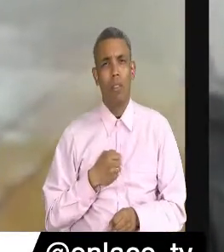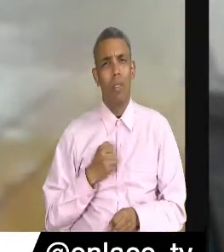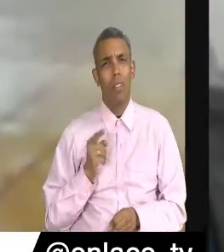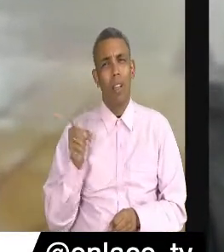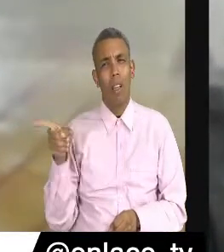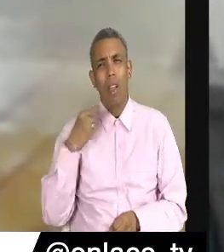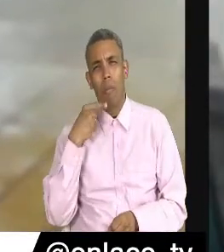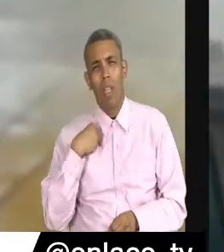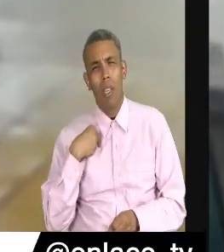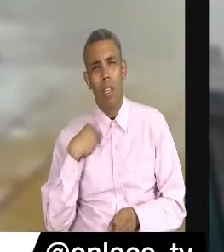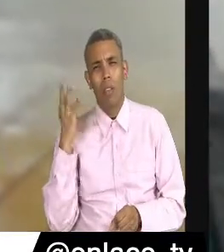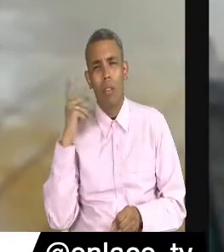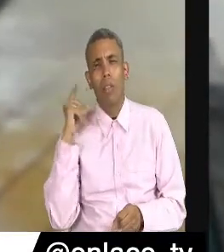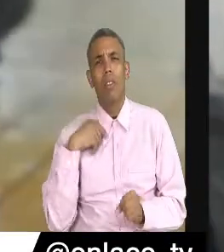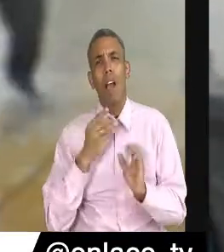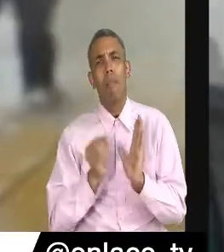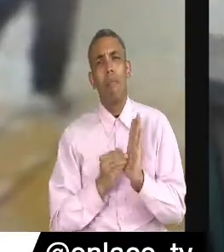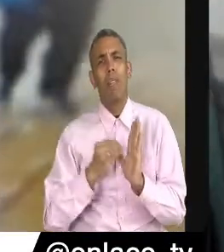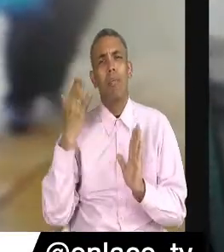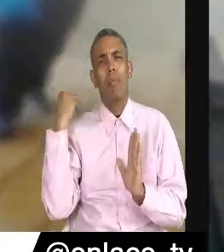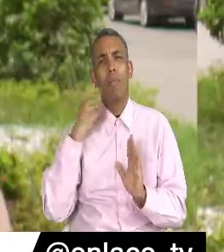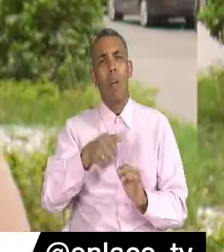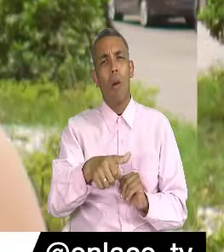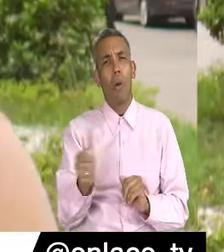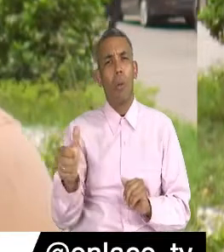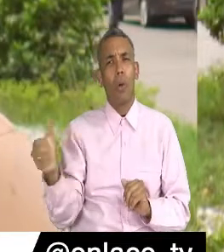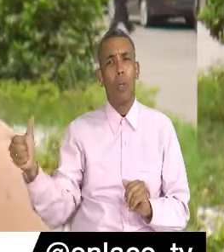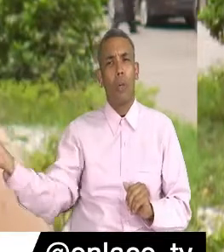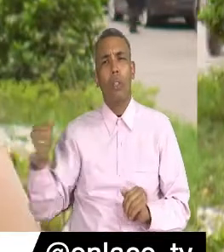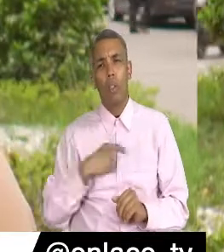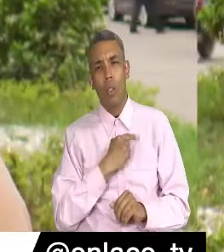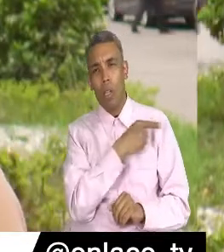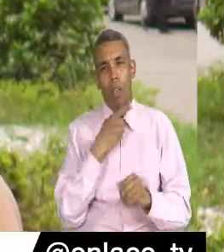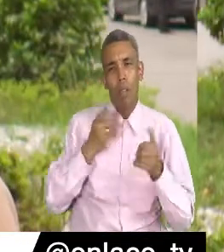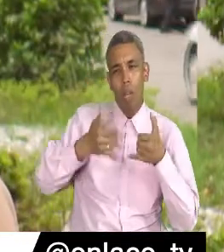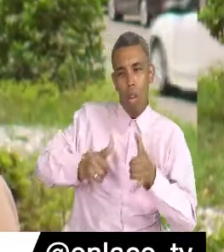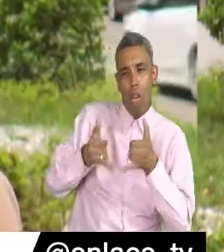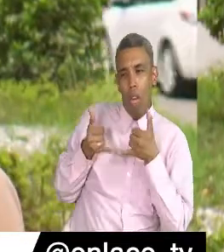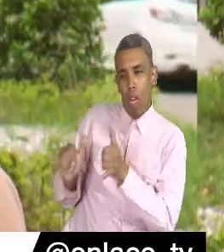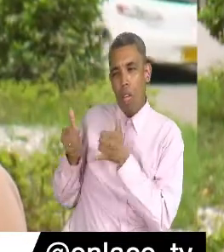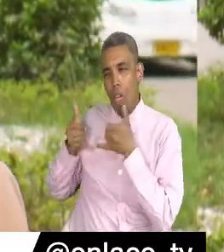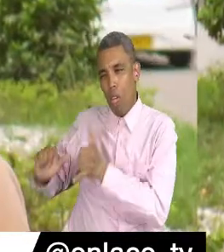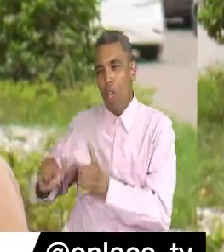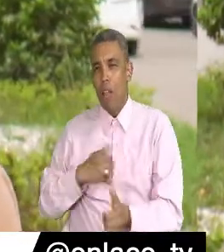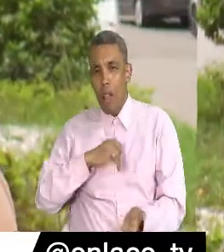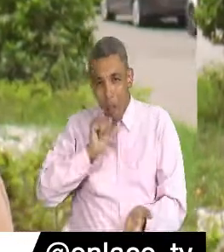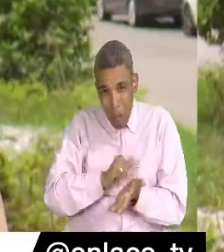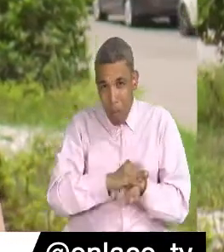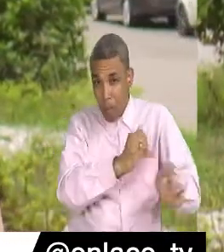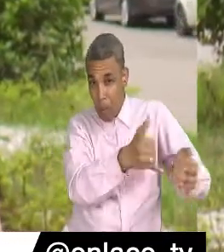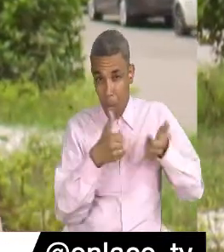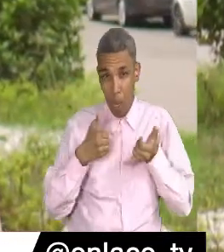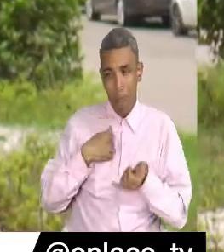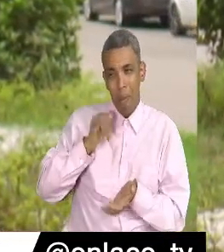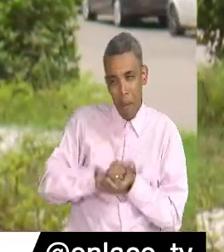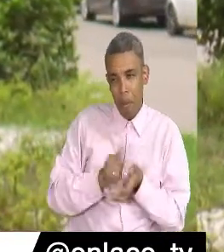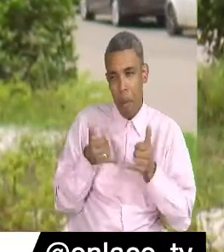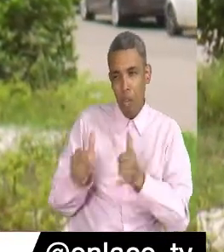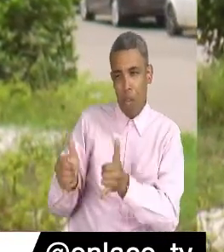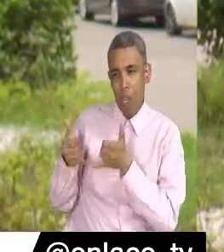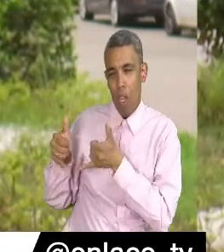cuadrado toda su estrategia para no ser descubierto. Que llegamos al punto del restaurante, el señor llega